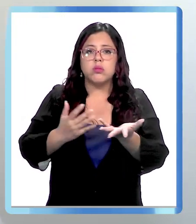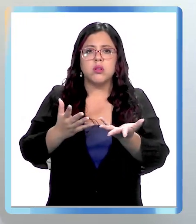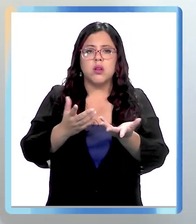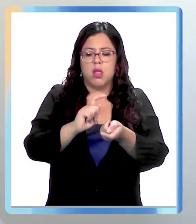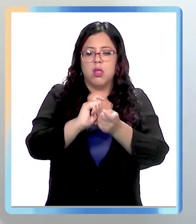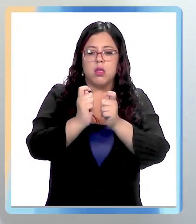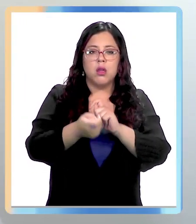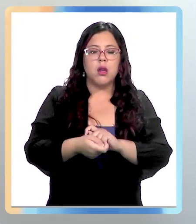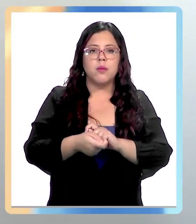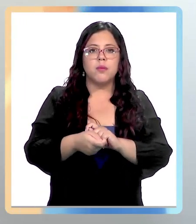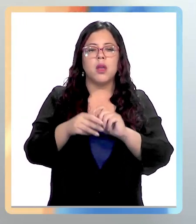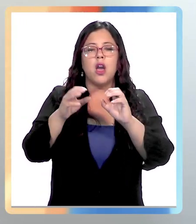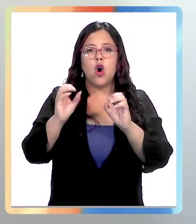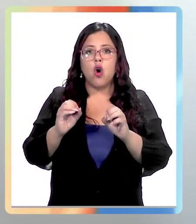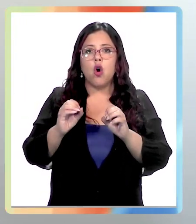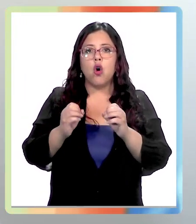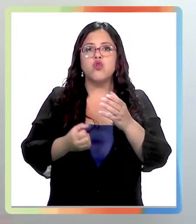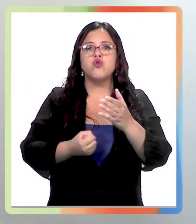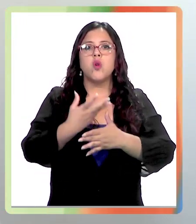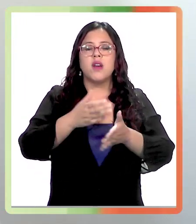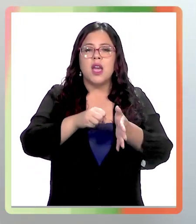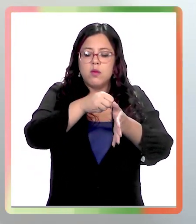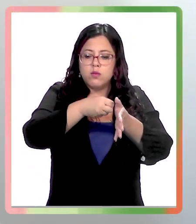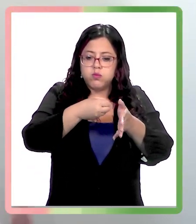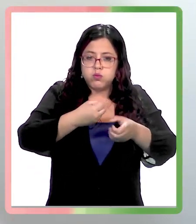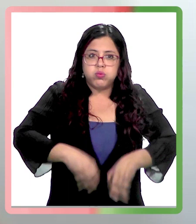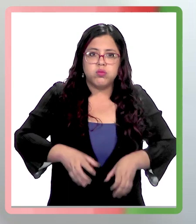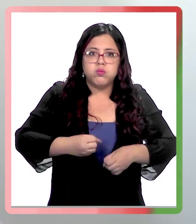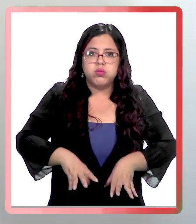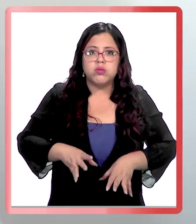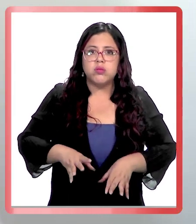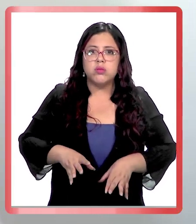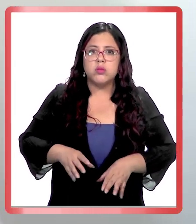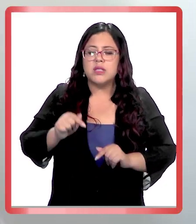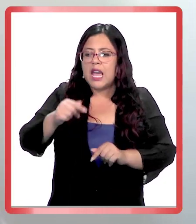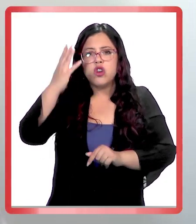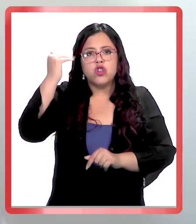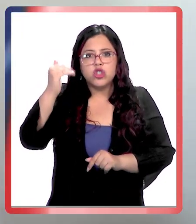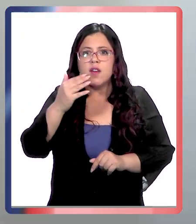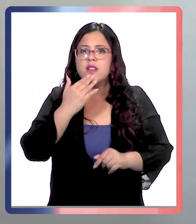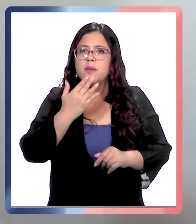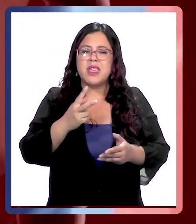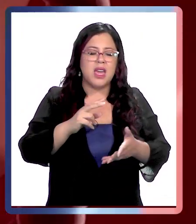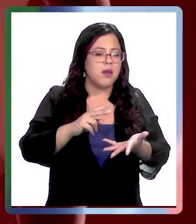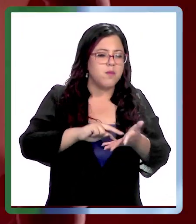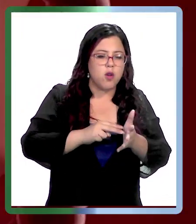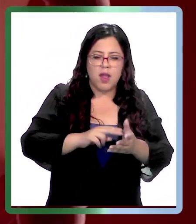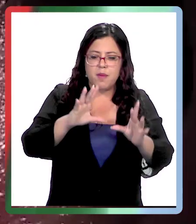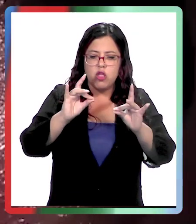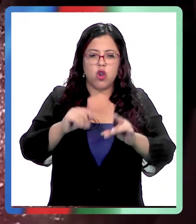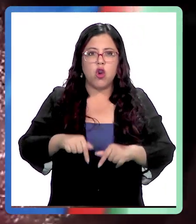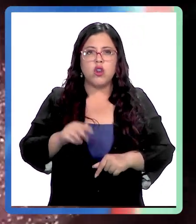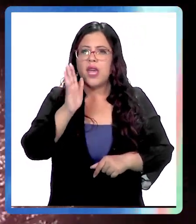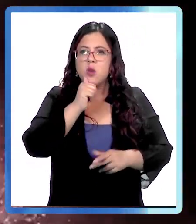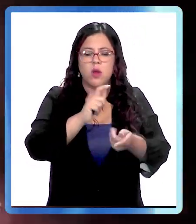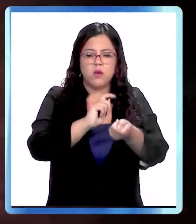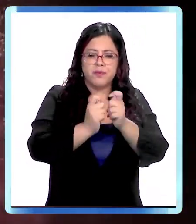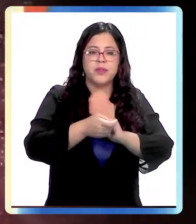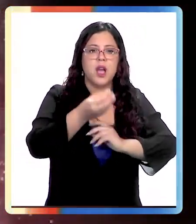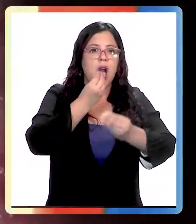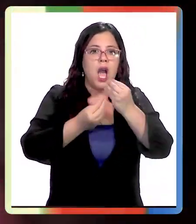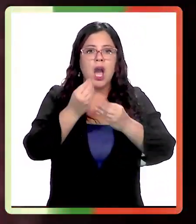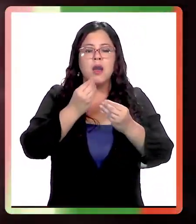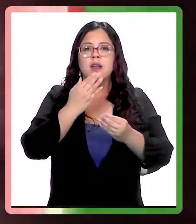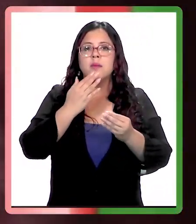defecatorio en un periodo reciente. O sea, no estamos hablando del paciente que tiene un síndrome intestino irritable que pasa por episodios de constipación